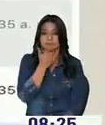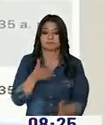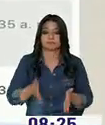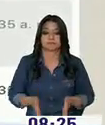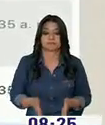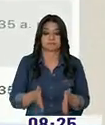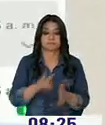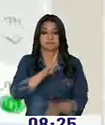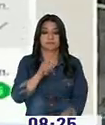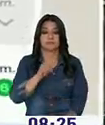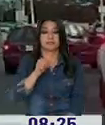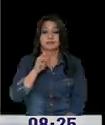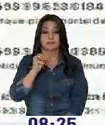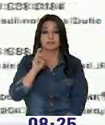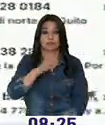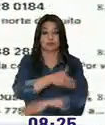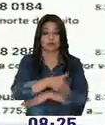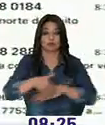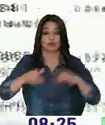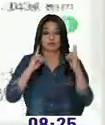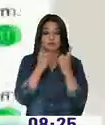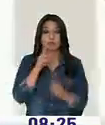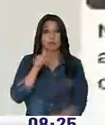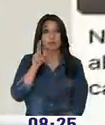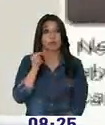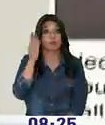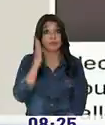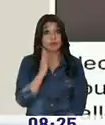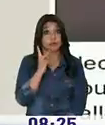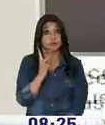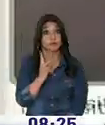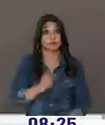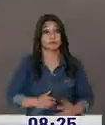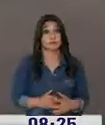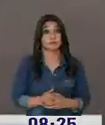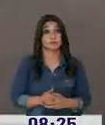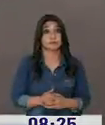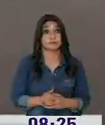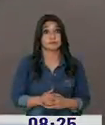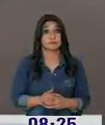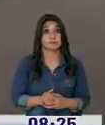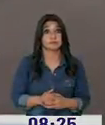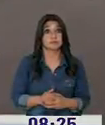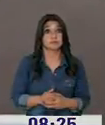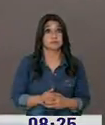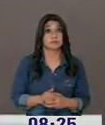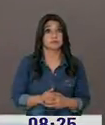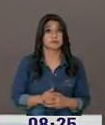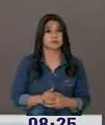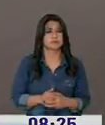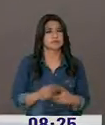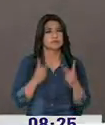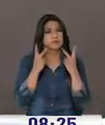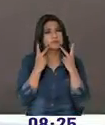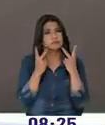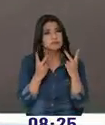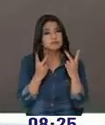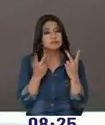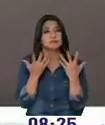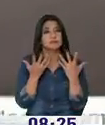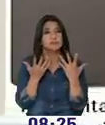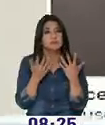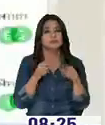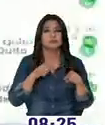la calle Zamora y San Juan de Dios en Los Chillos. Vean, ahí está. Y piden separadores. Yo no creo que sea un tema de separadores. Yo creo que hay que agilizar